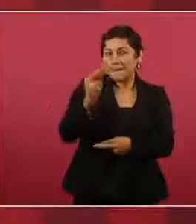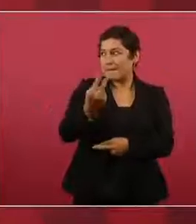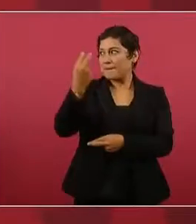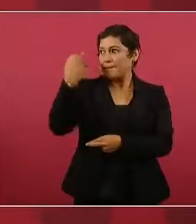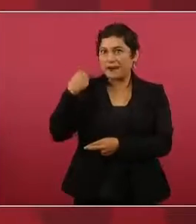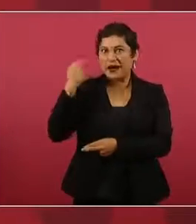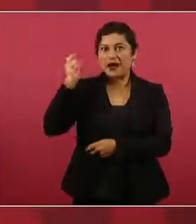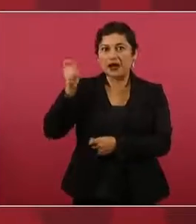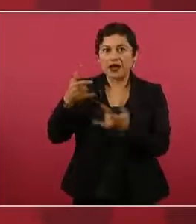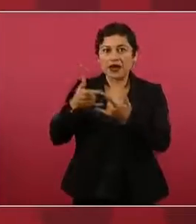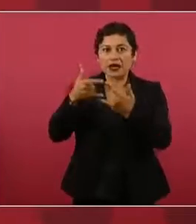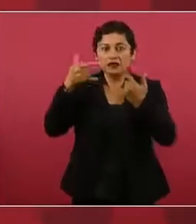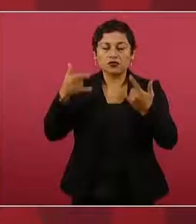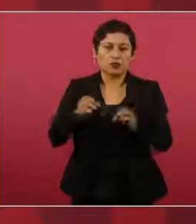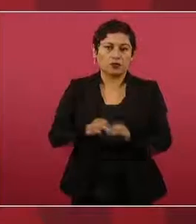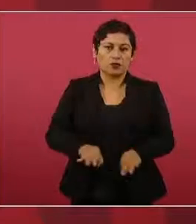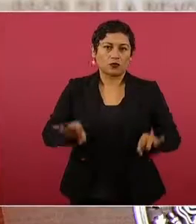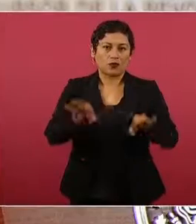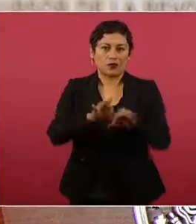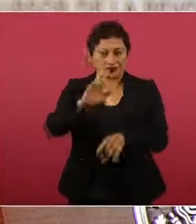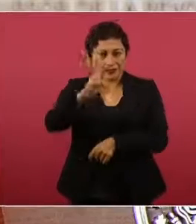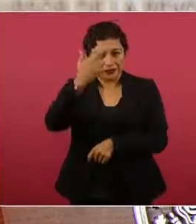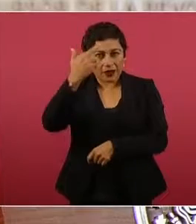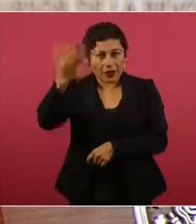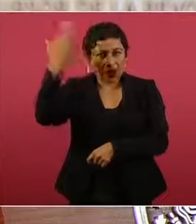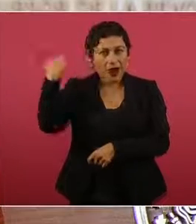era plata o plomo.